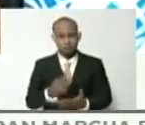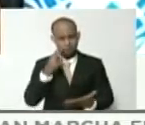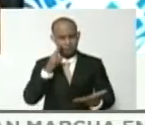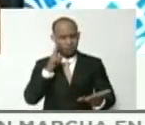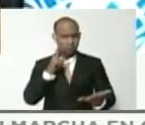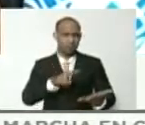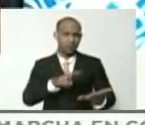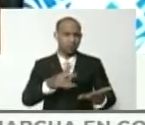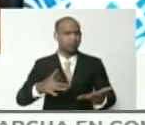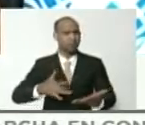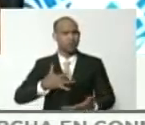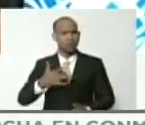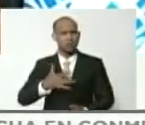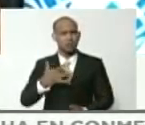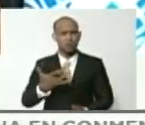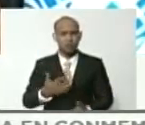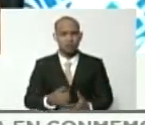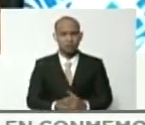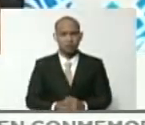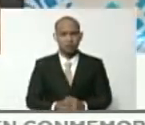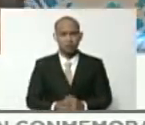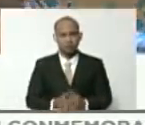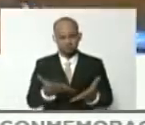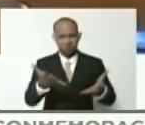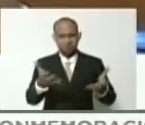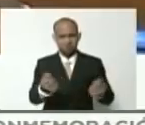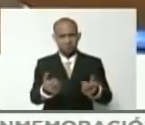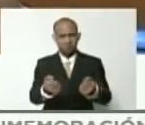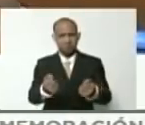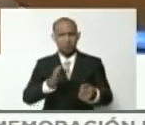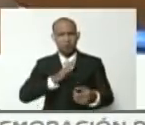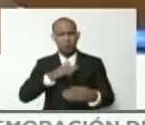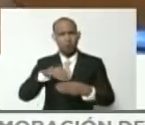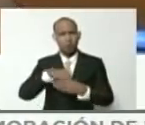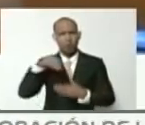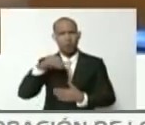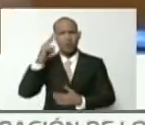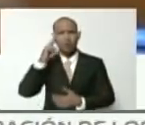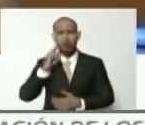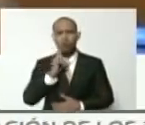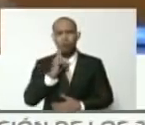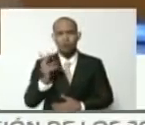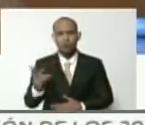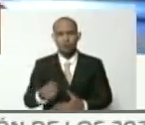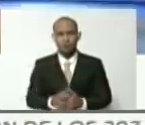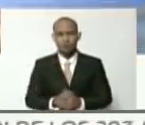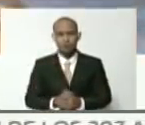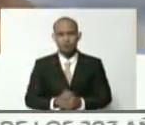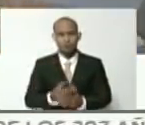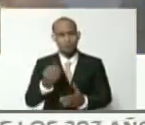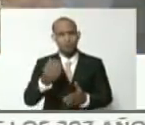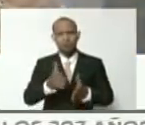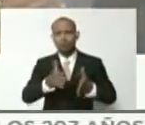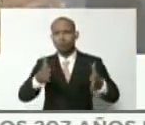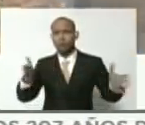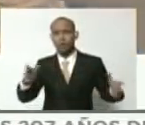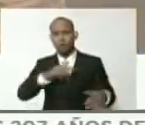verlo, sentirlo, palpar el espíritu de Bolívar, es ver lo más grande que ha habido en nuestra